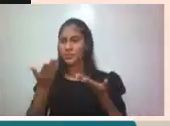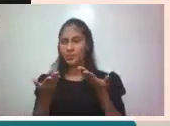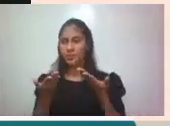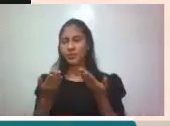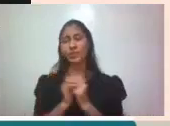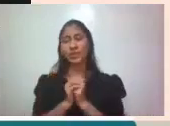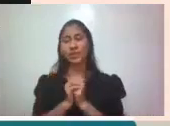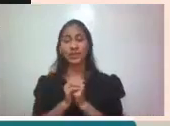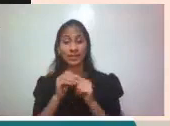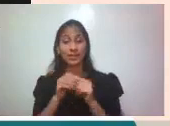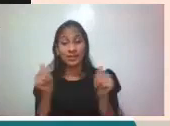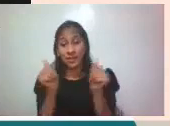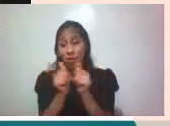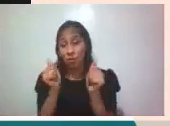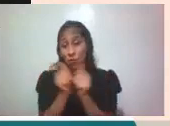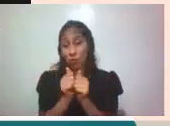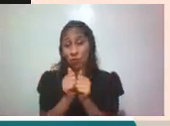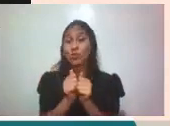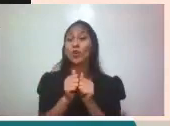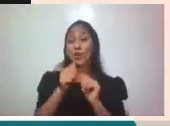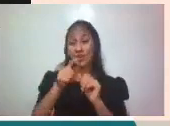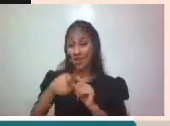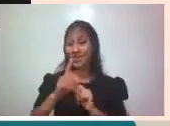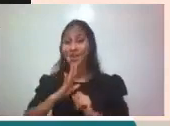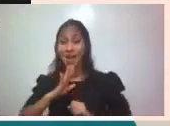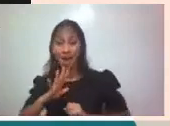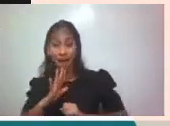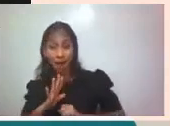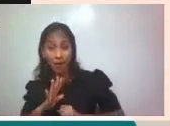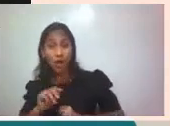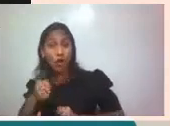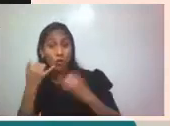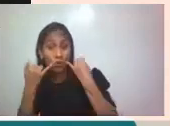una interpretación en simultáneo. A la fecha